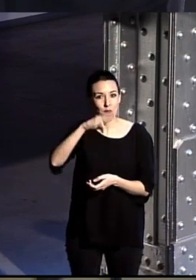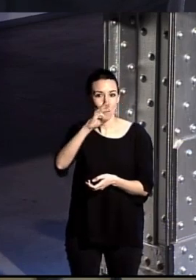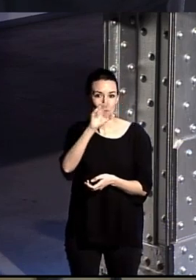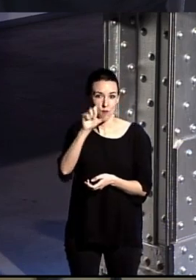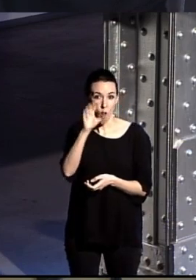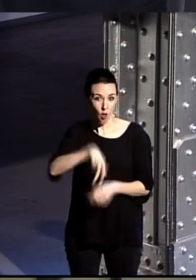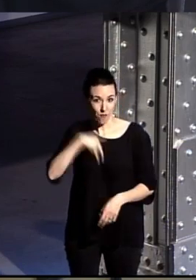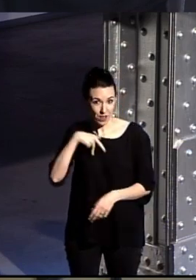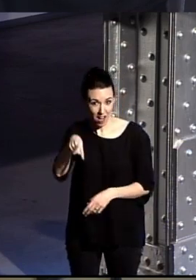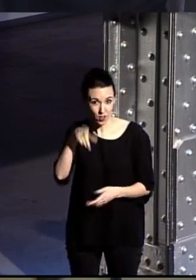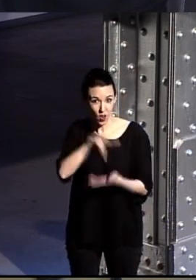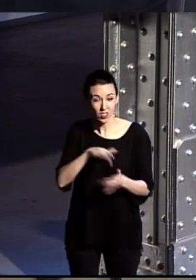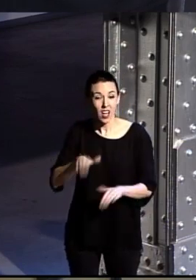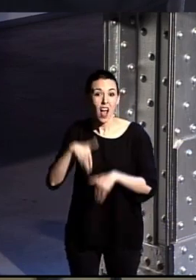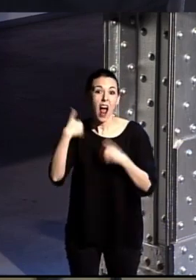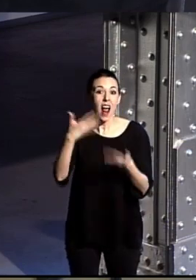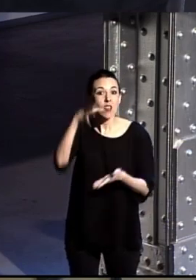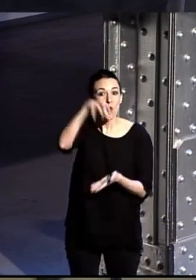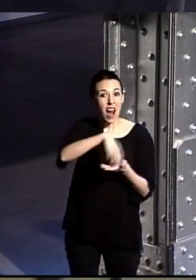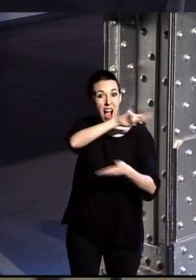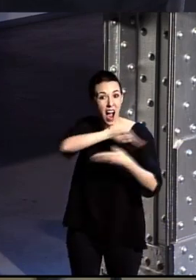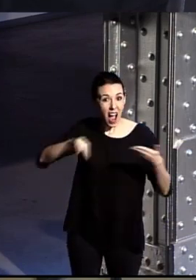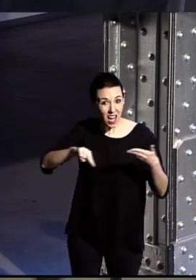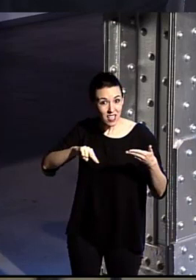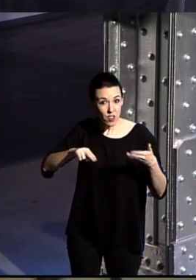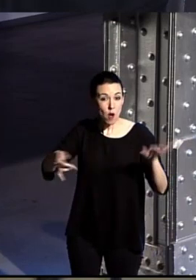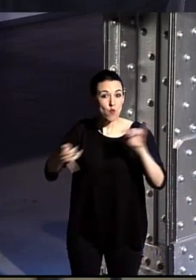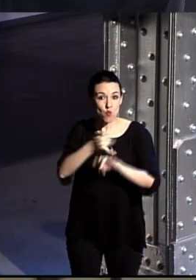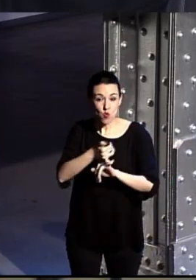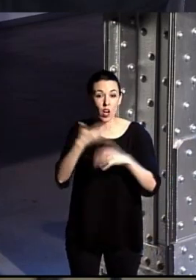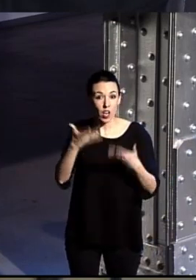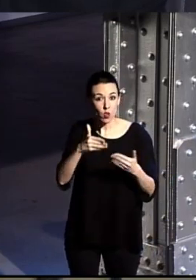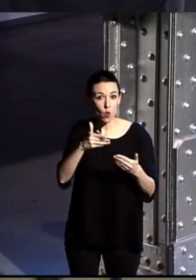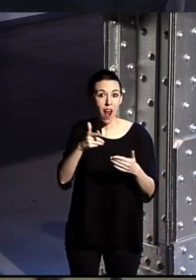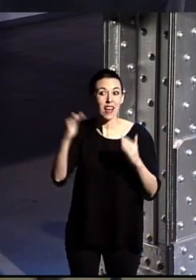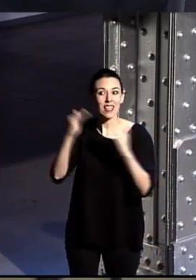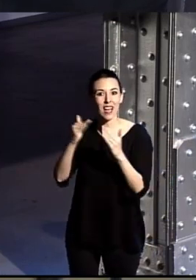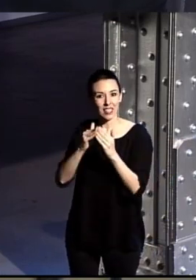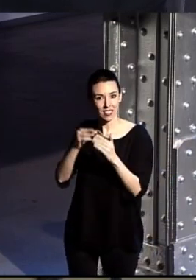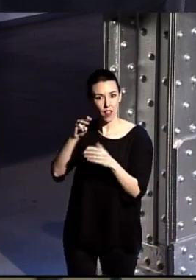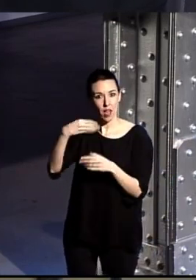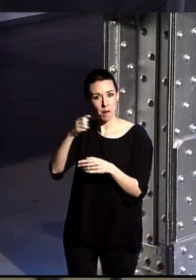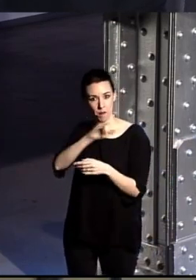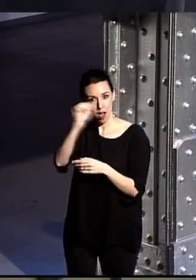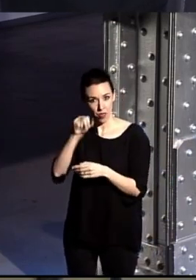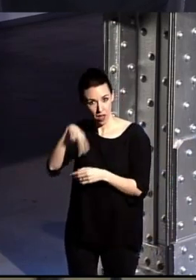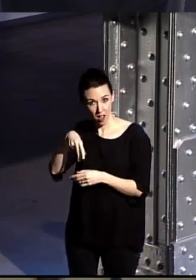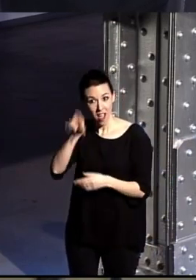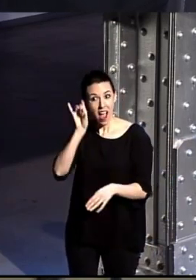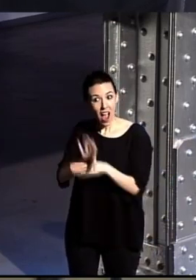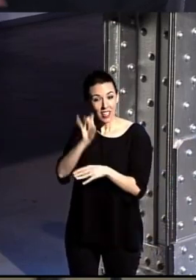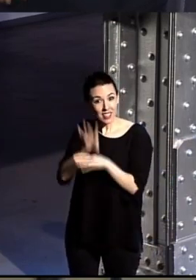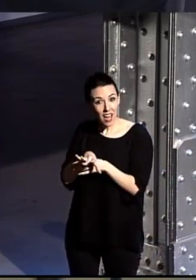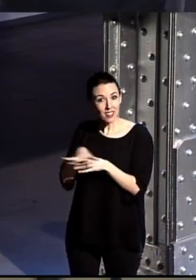Meirás, regalo de la Diputación de La Coruña al Generalísimo y su esposa, había sido la casa de doña Emilia Pardo Bazán. Y esas cartas estaban